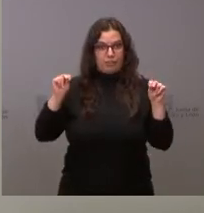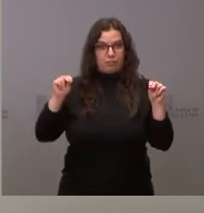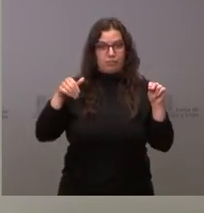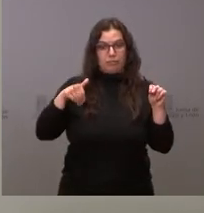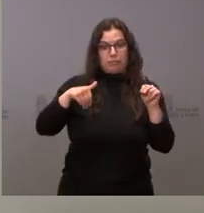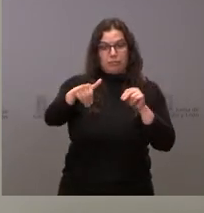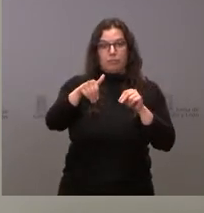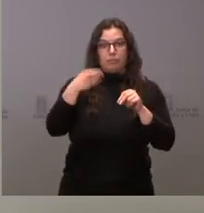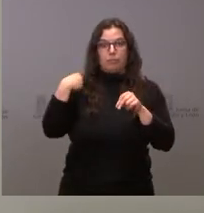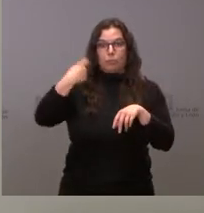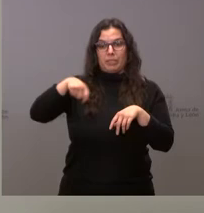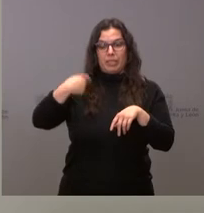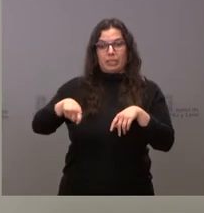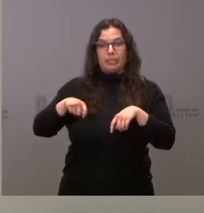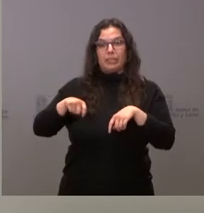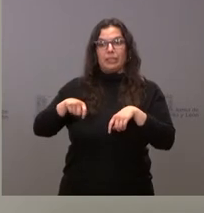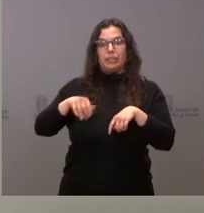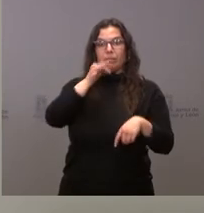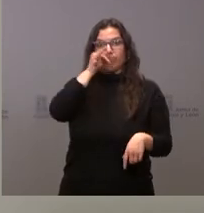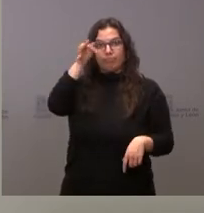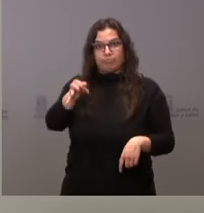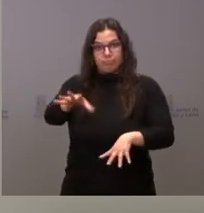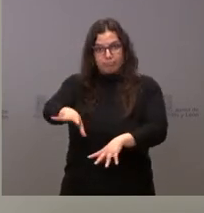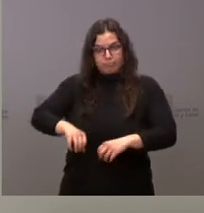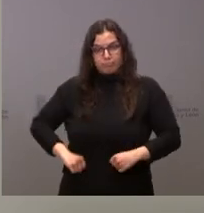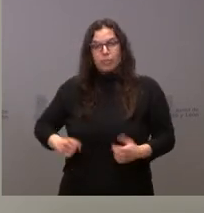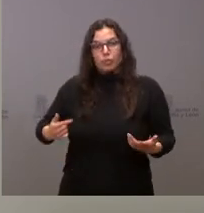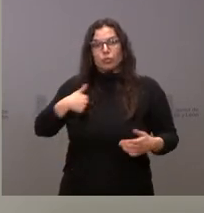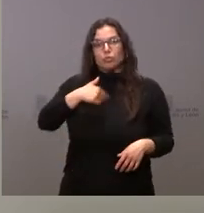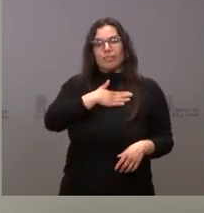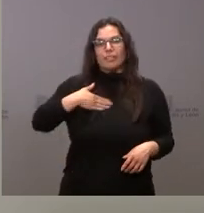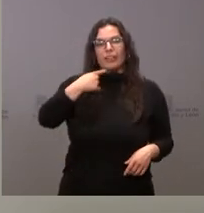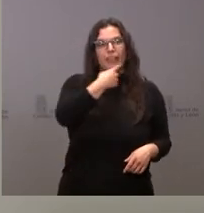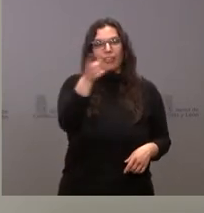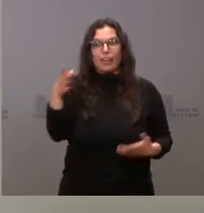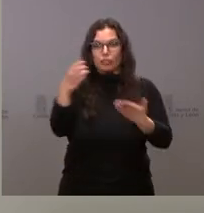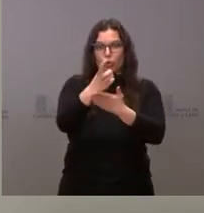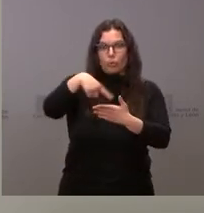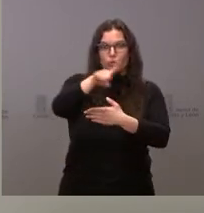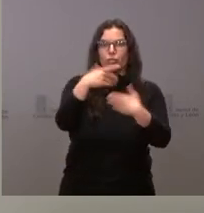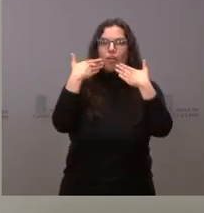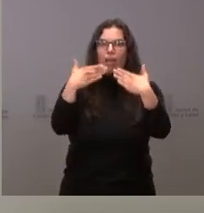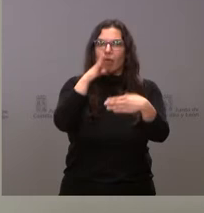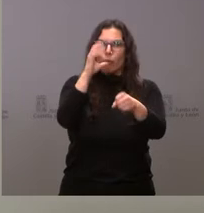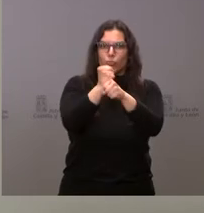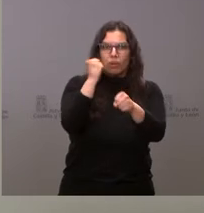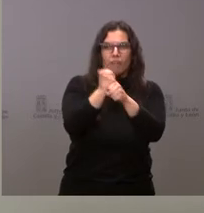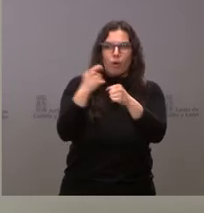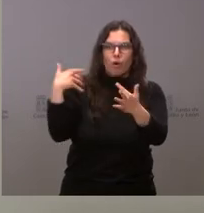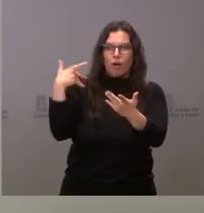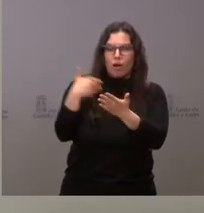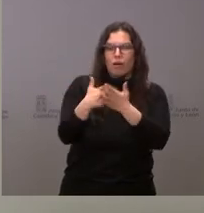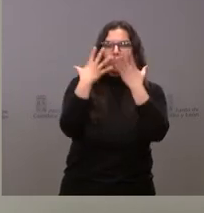presidente de la junta de castilla y león y por tanto si desde aquí le queremos agradecer a todos ustedes su labor y su tarea todo este tiempo la